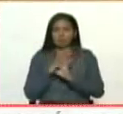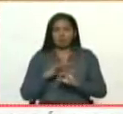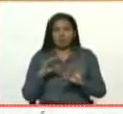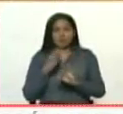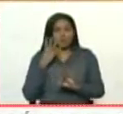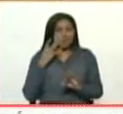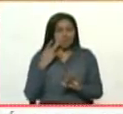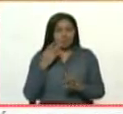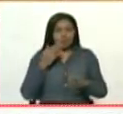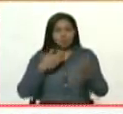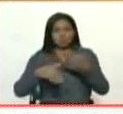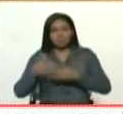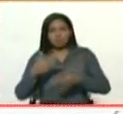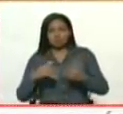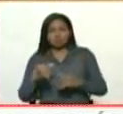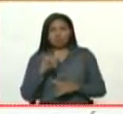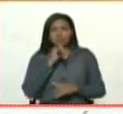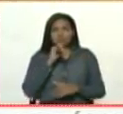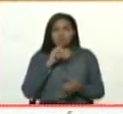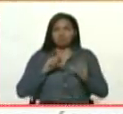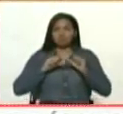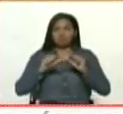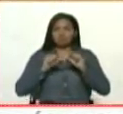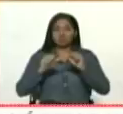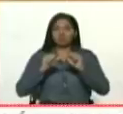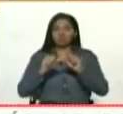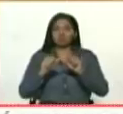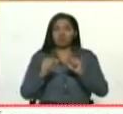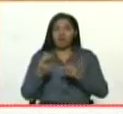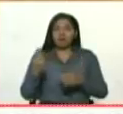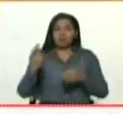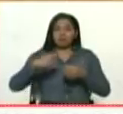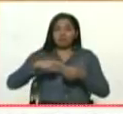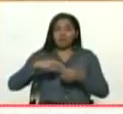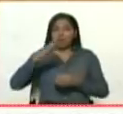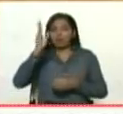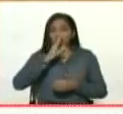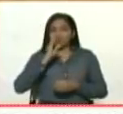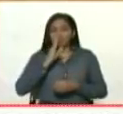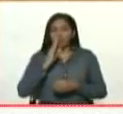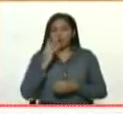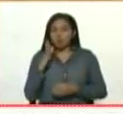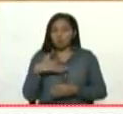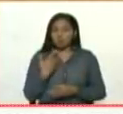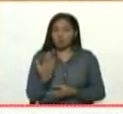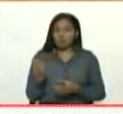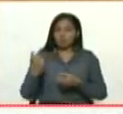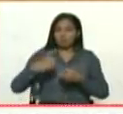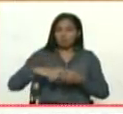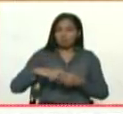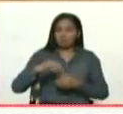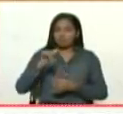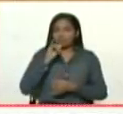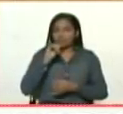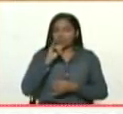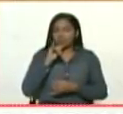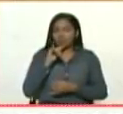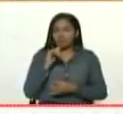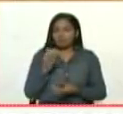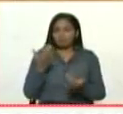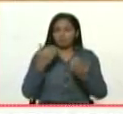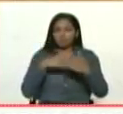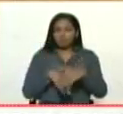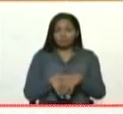con los servicios de información permanente, quien entra a una agencia bancaria pueda recibir la información e